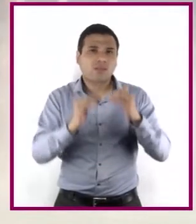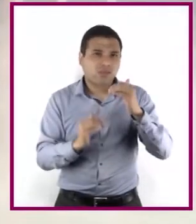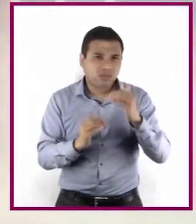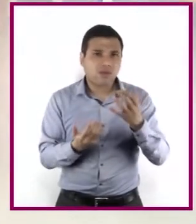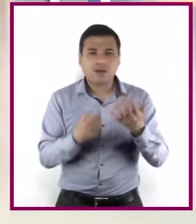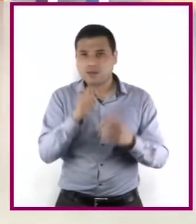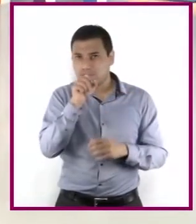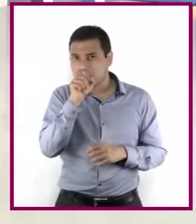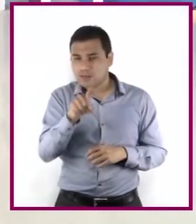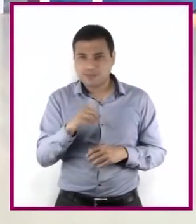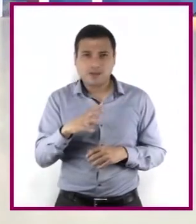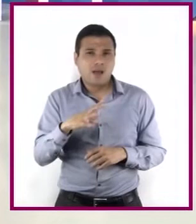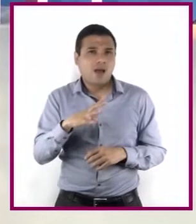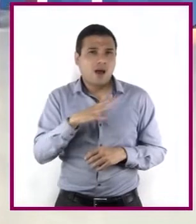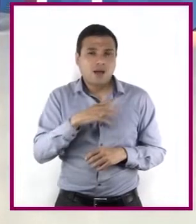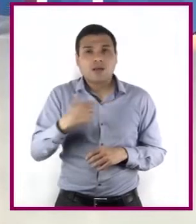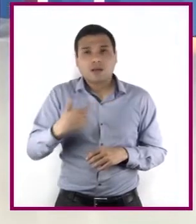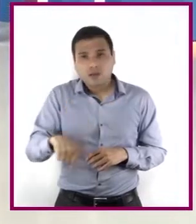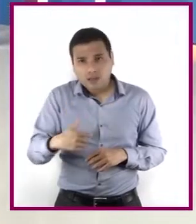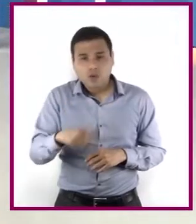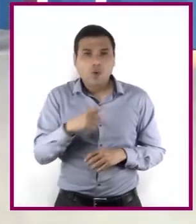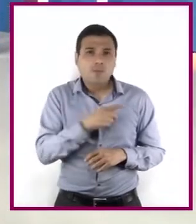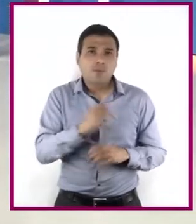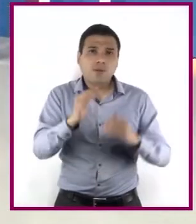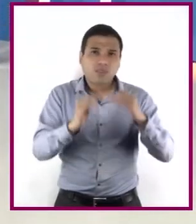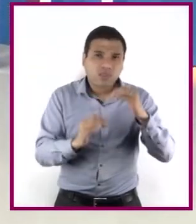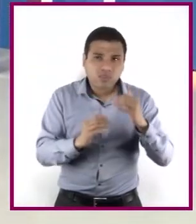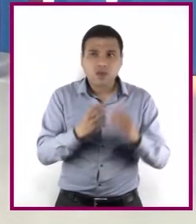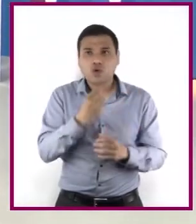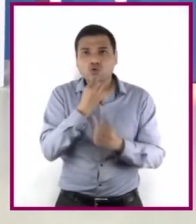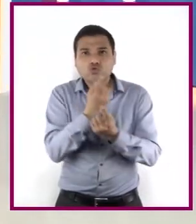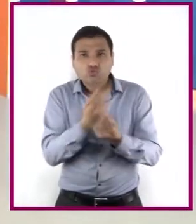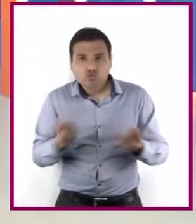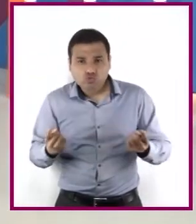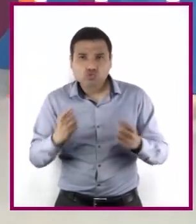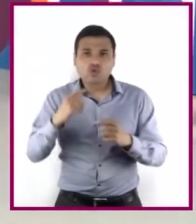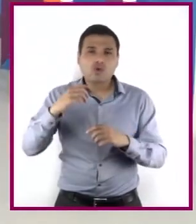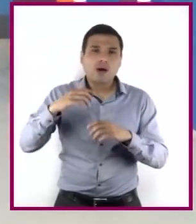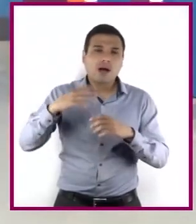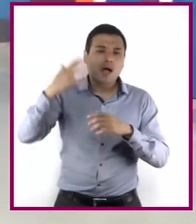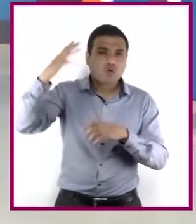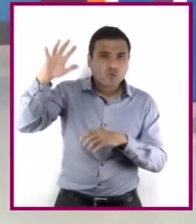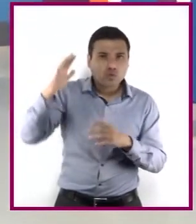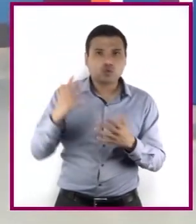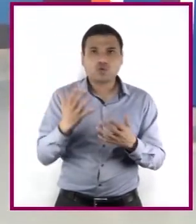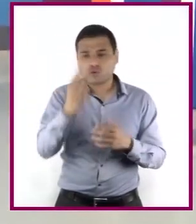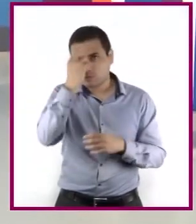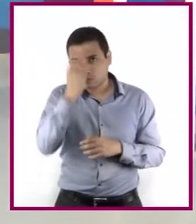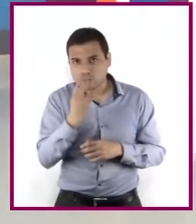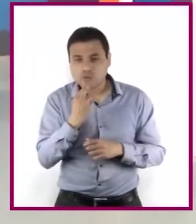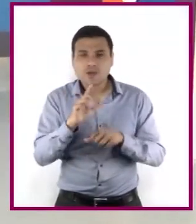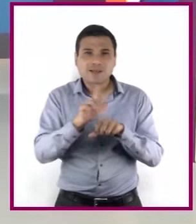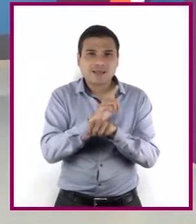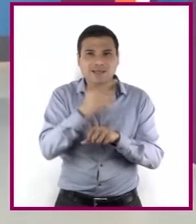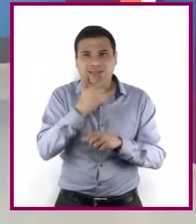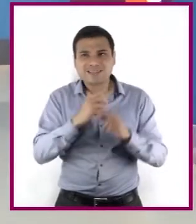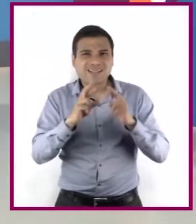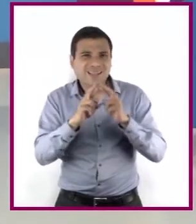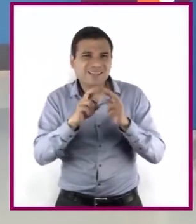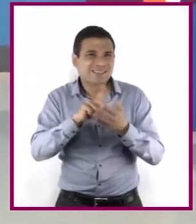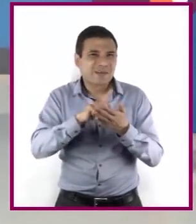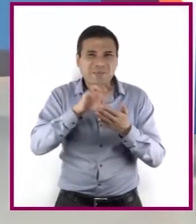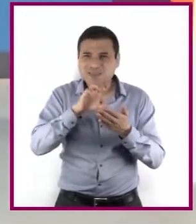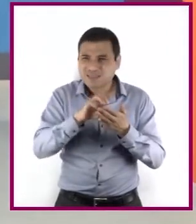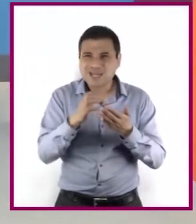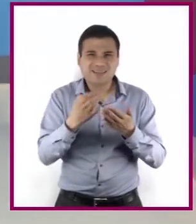existen por clase social, edad, orientación sexual, origen étnico, religión,